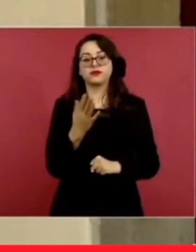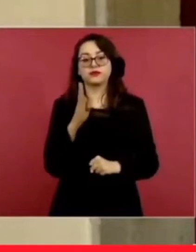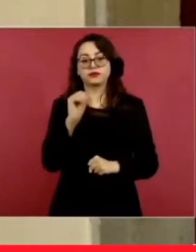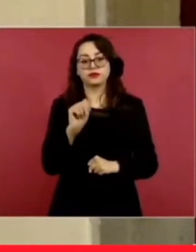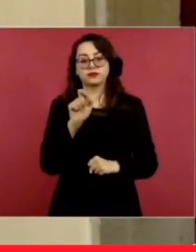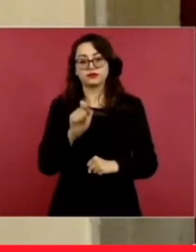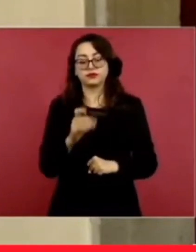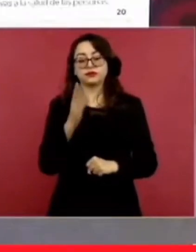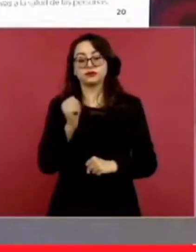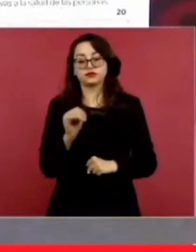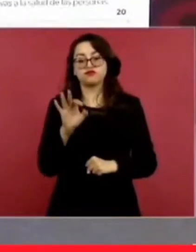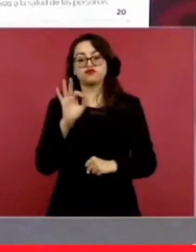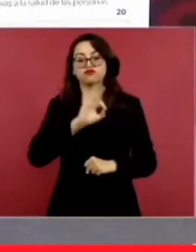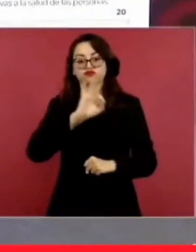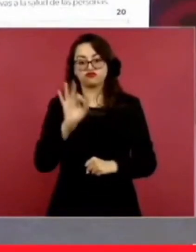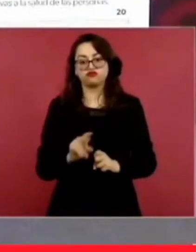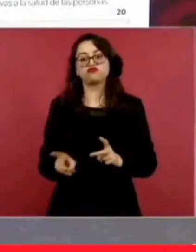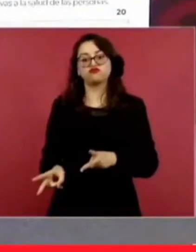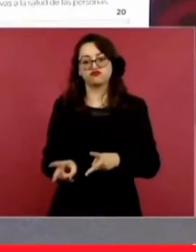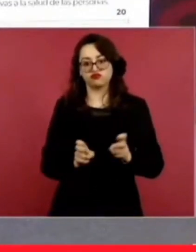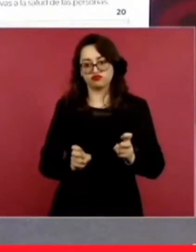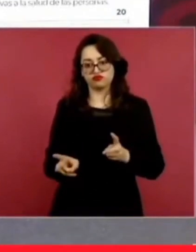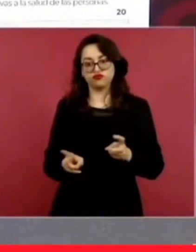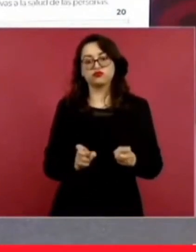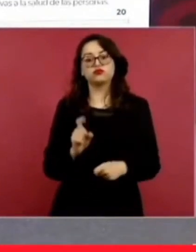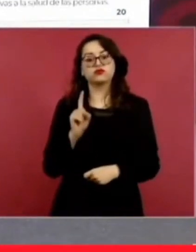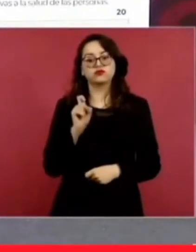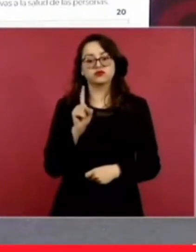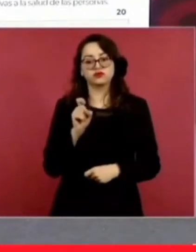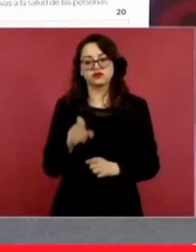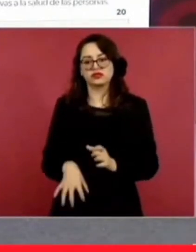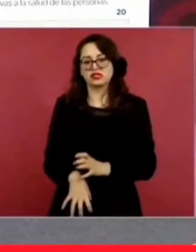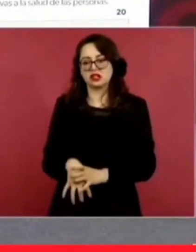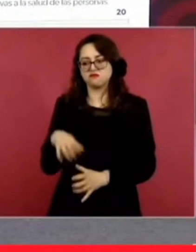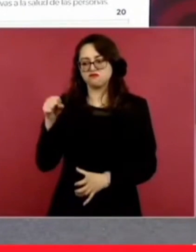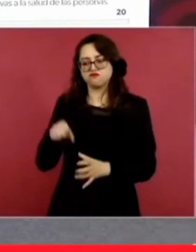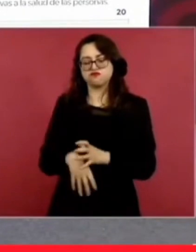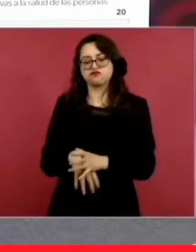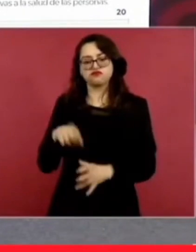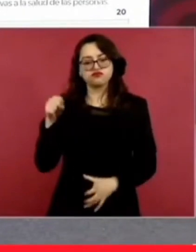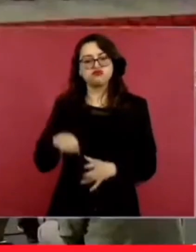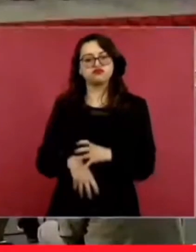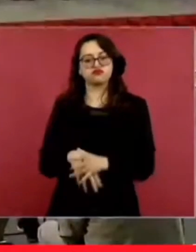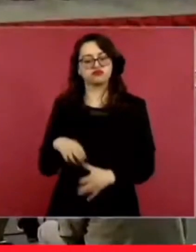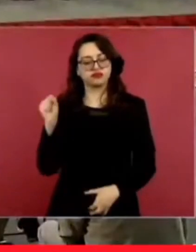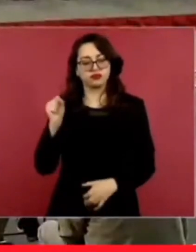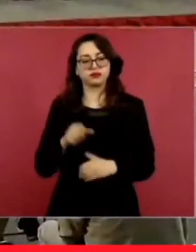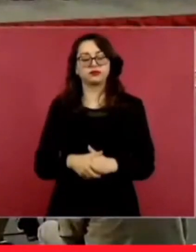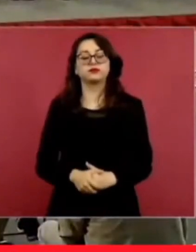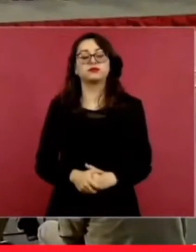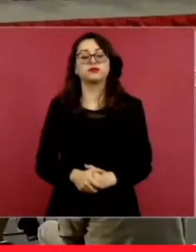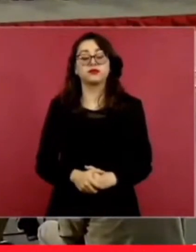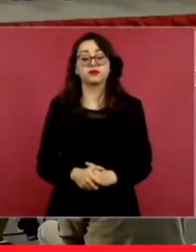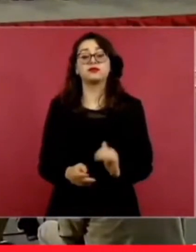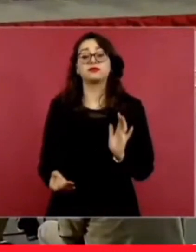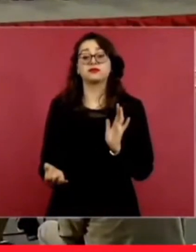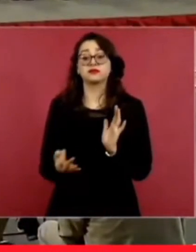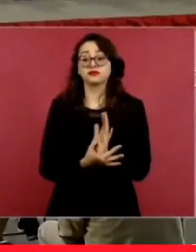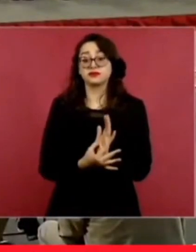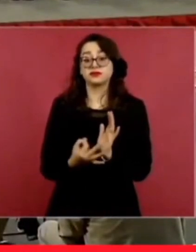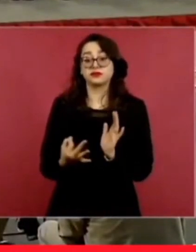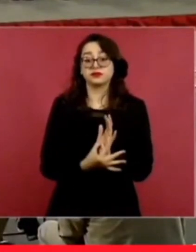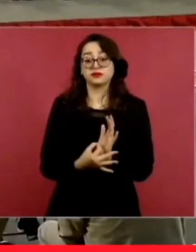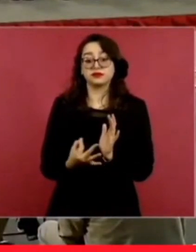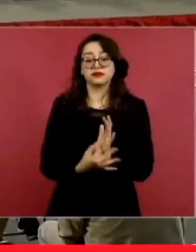59.7%, y una sobreexplotación de los acuíferos de la zona. Los metales pesados en